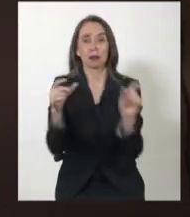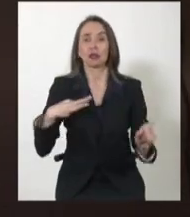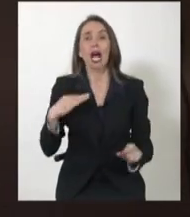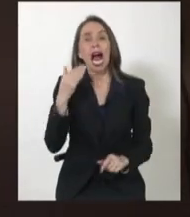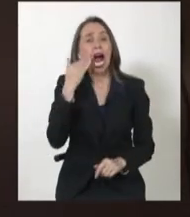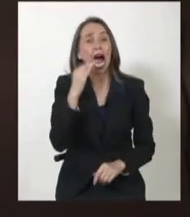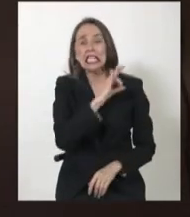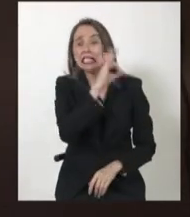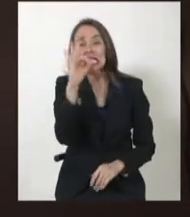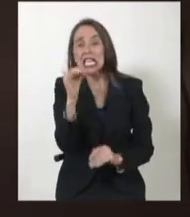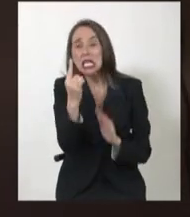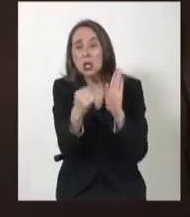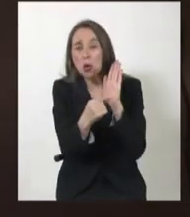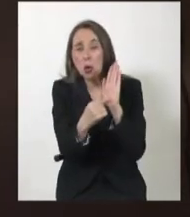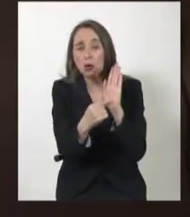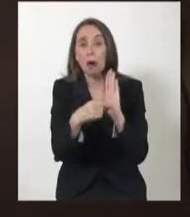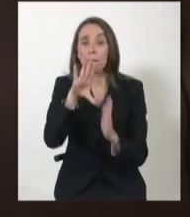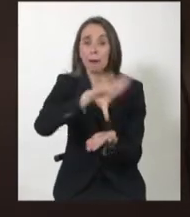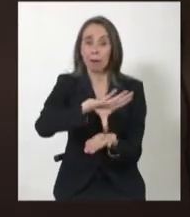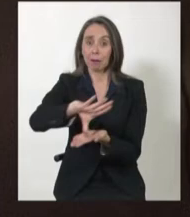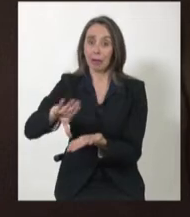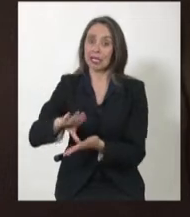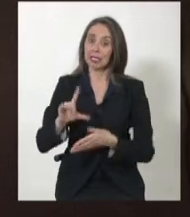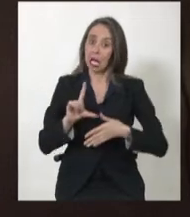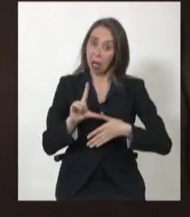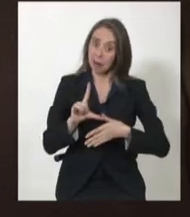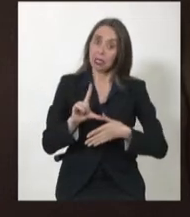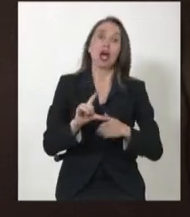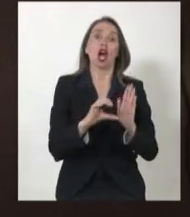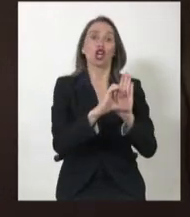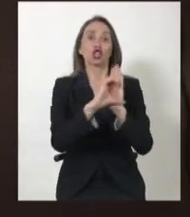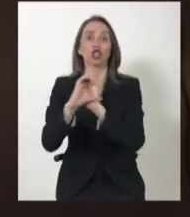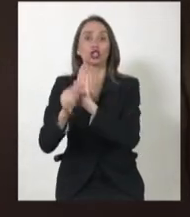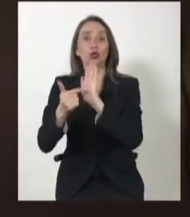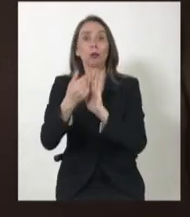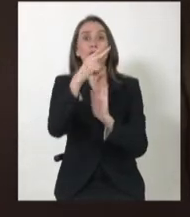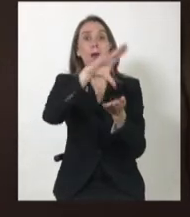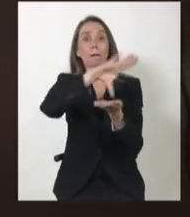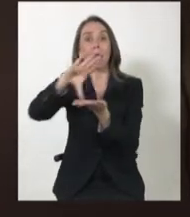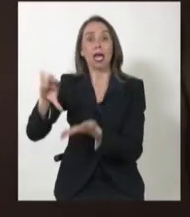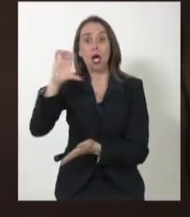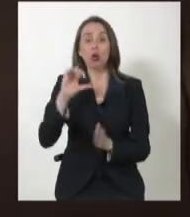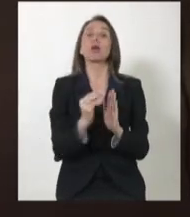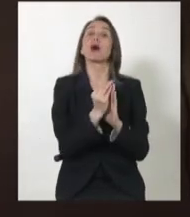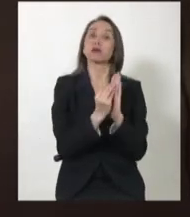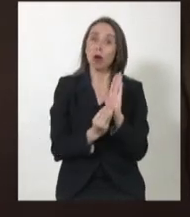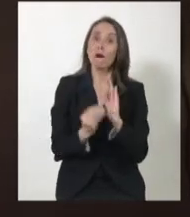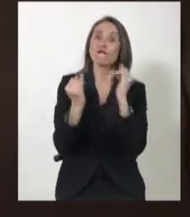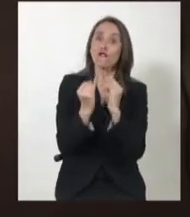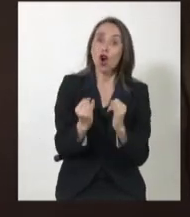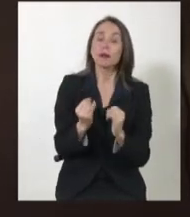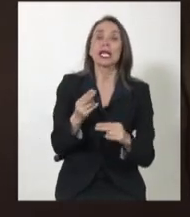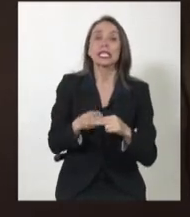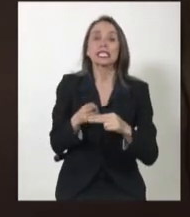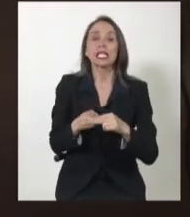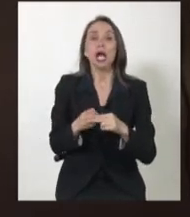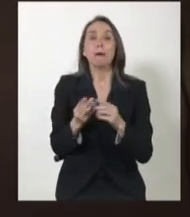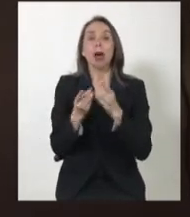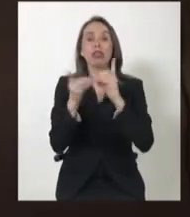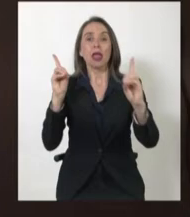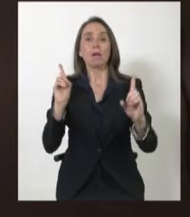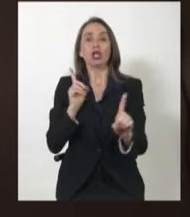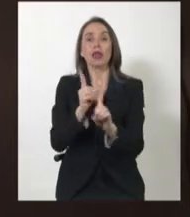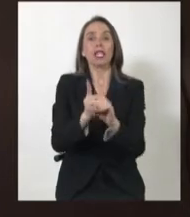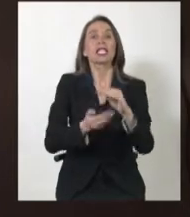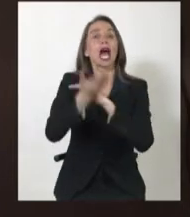ninguna. Y la mayoría de los países de América Latina y las constituciones europeas también contemplan mecanismos de democracia directa o que antiguamente